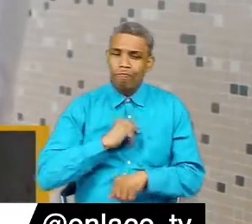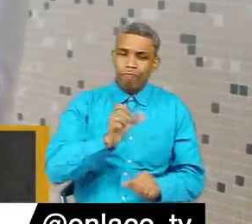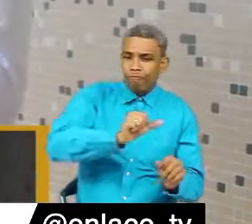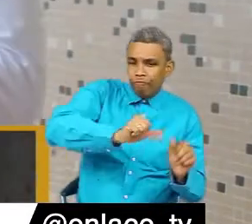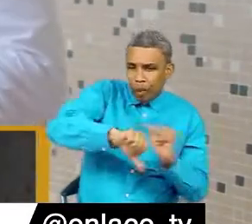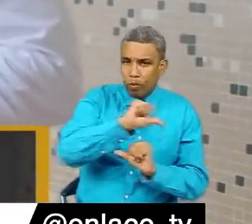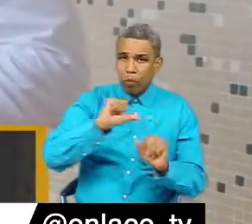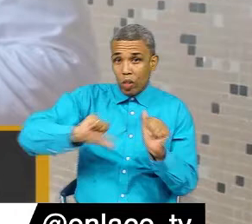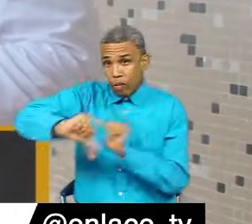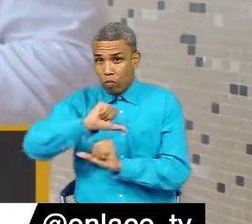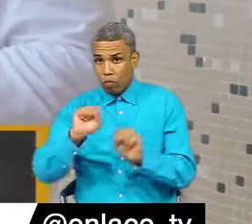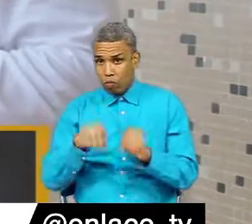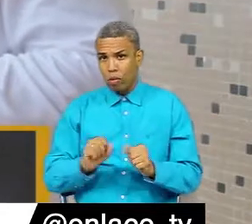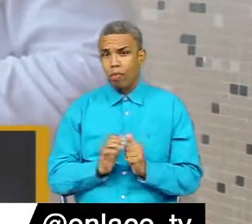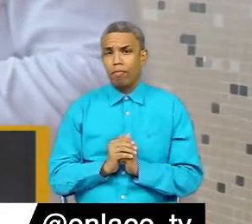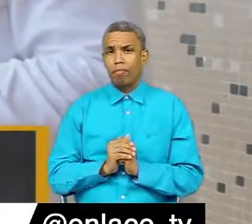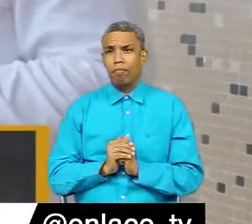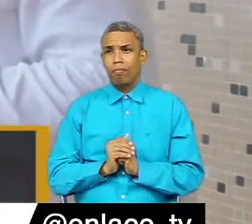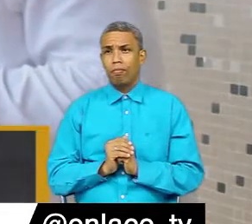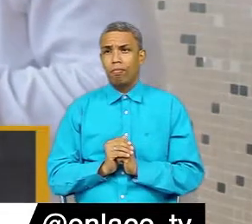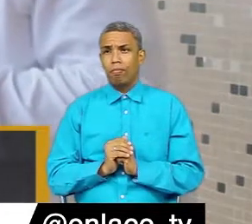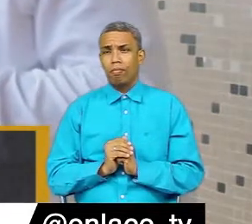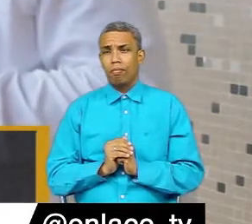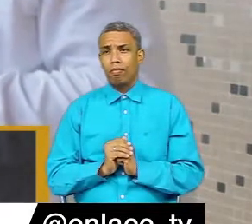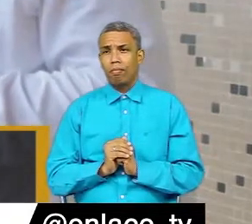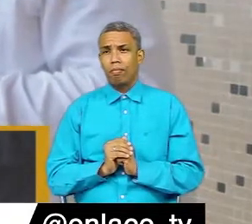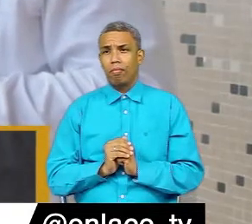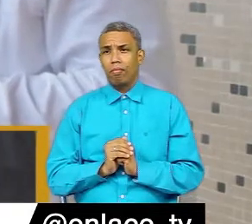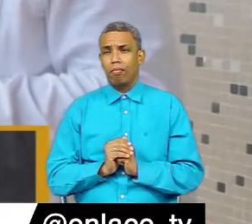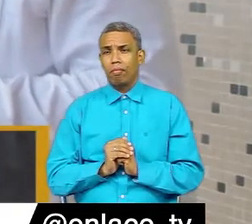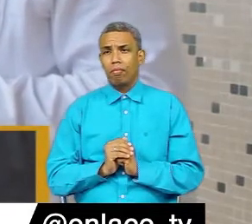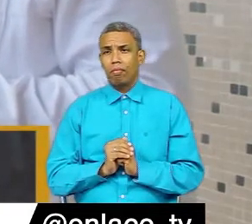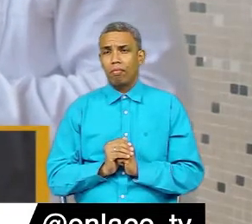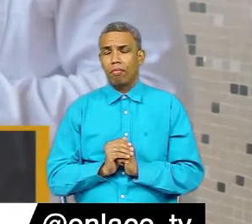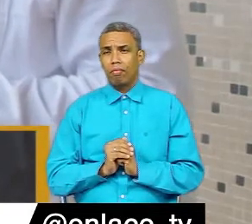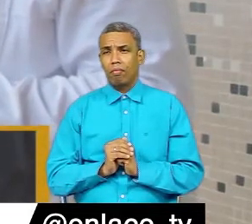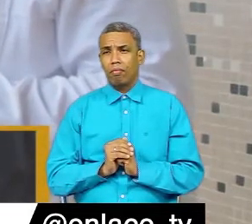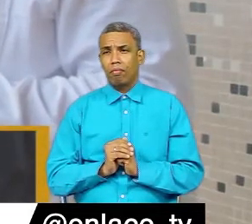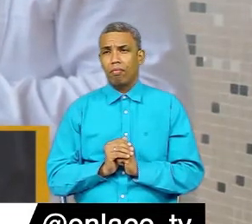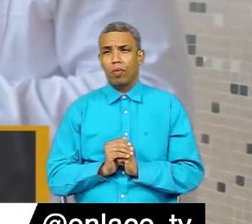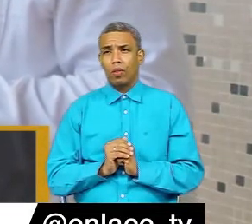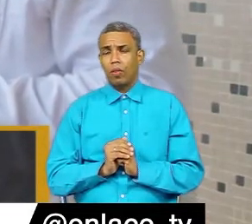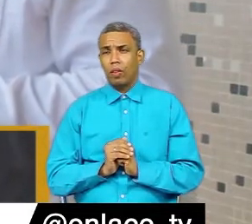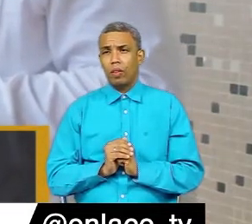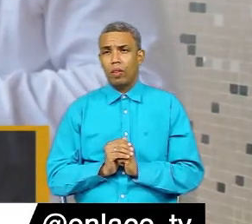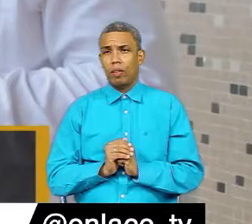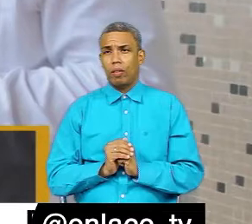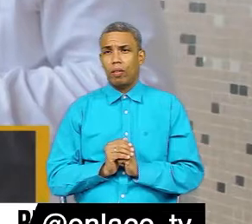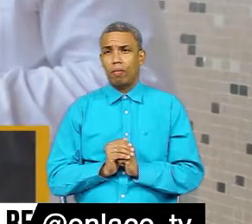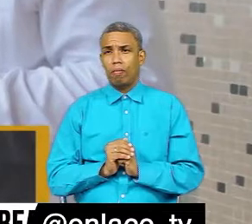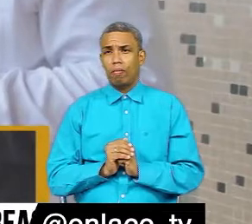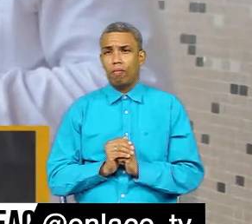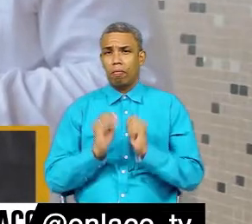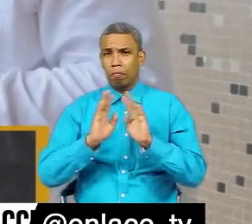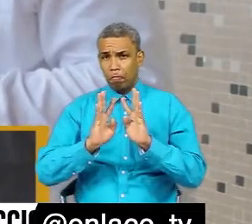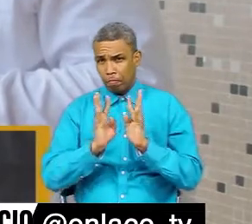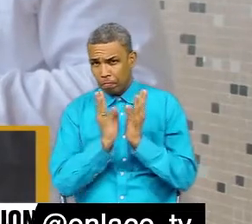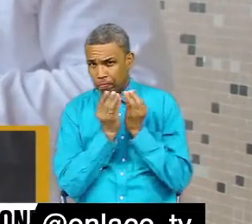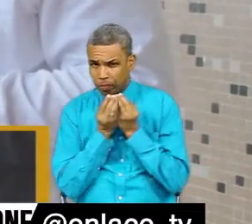algún freno en el Consejo a estos acuerdos que ha presentado? No creo. Yo pienso que el Consejo tiene la